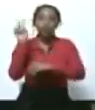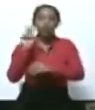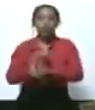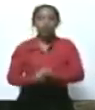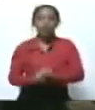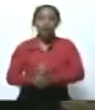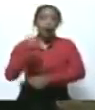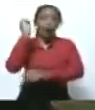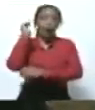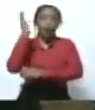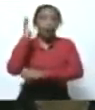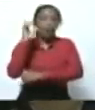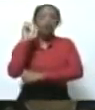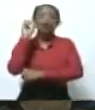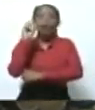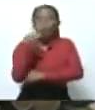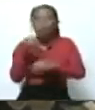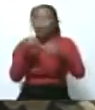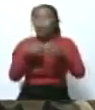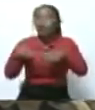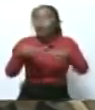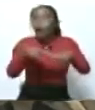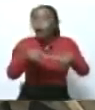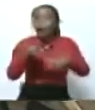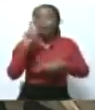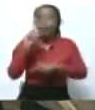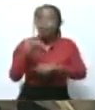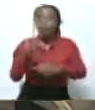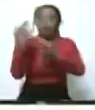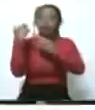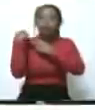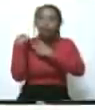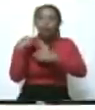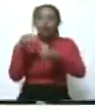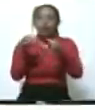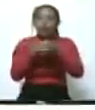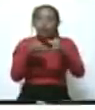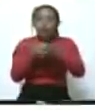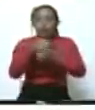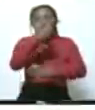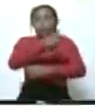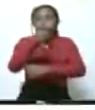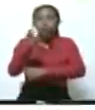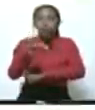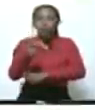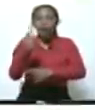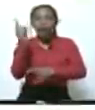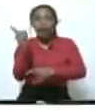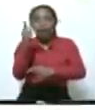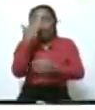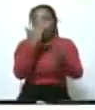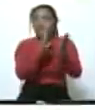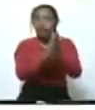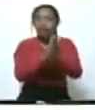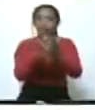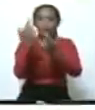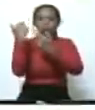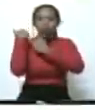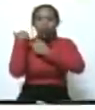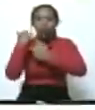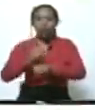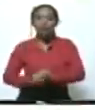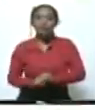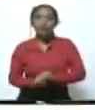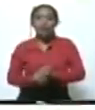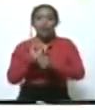las asambleas también de los sectores, han sido designados un grupo de compañeros que van a estar al frente de